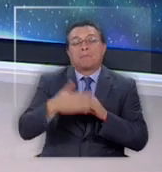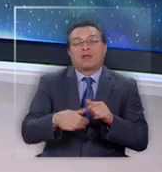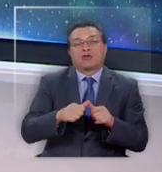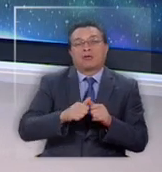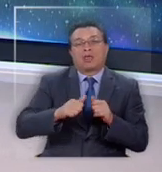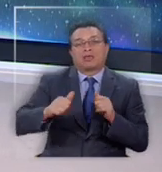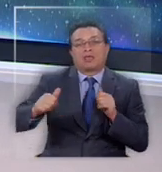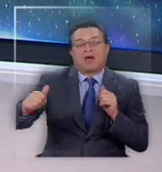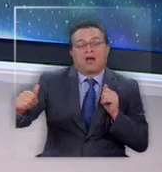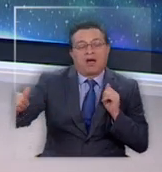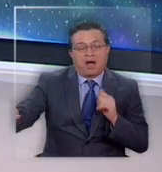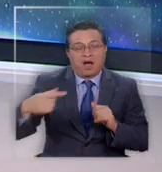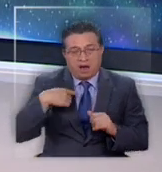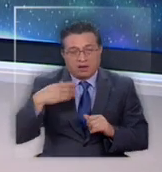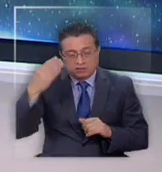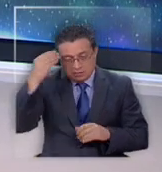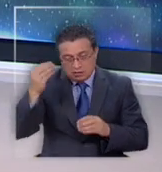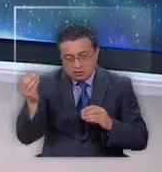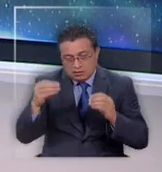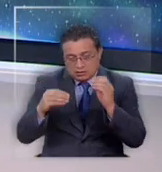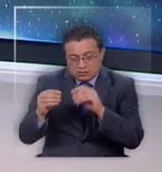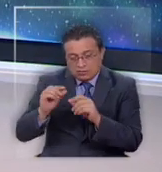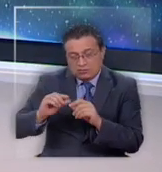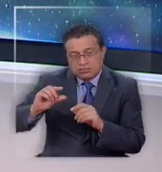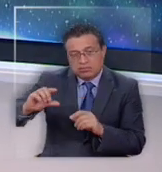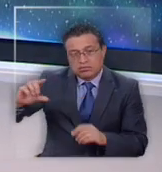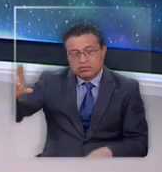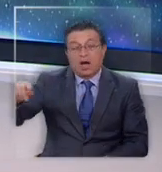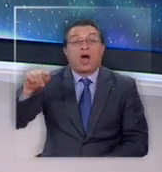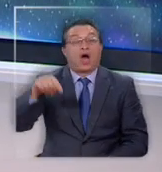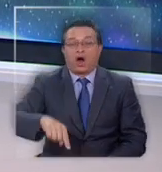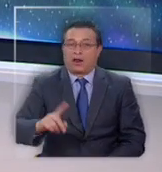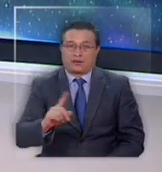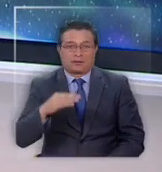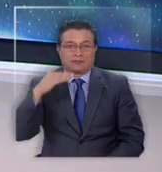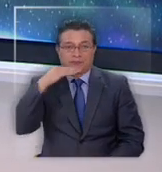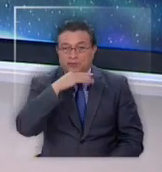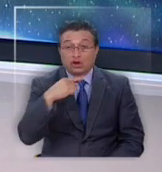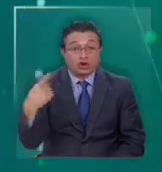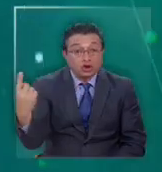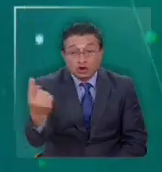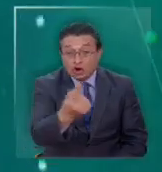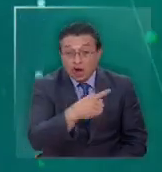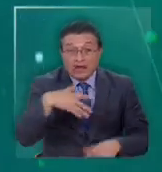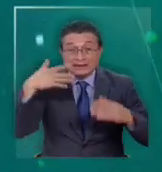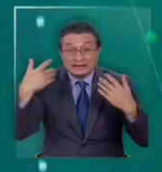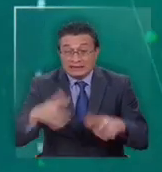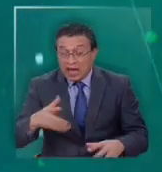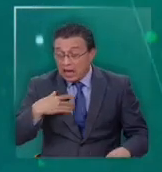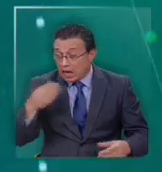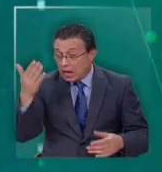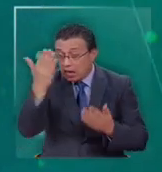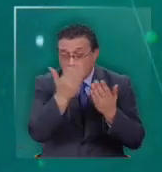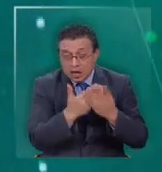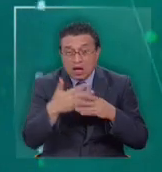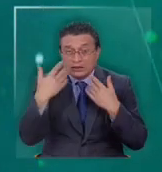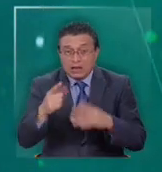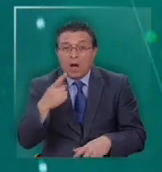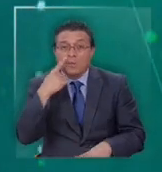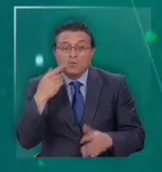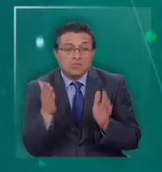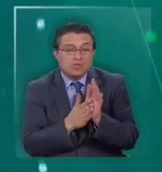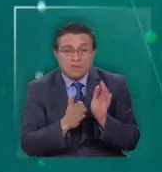como de generar conocimiento incremental hoy día lo que estamos diciendo es todos aquellos que ya han hecho ese conocimiento incremental que lo